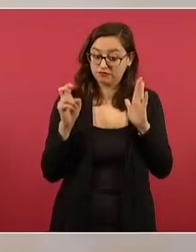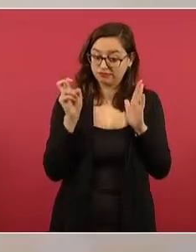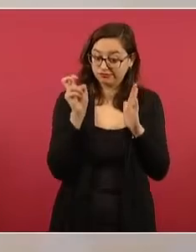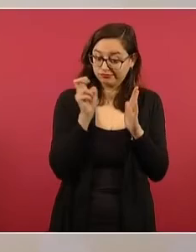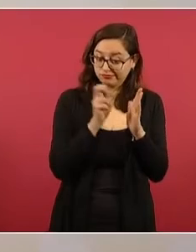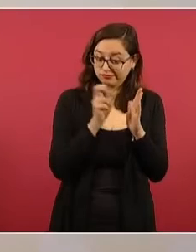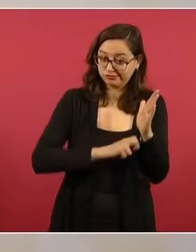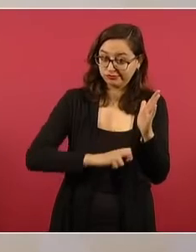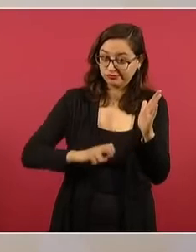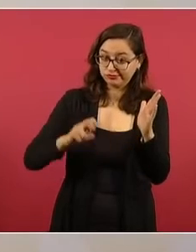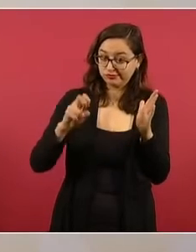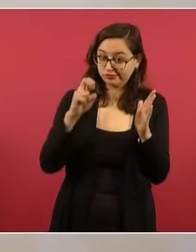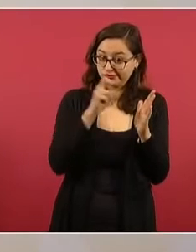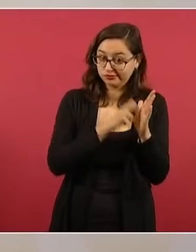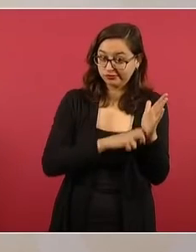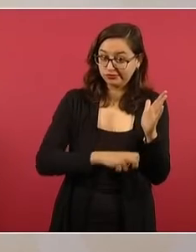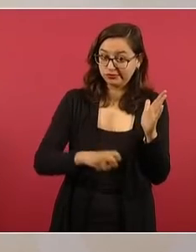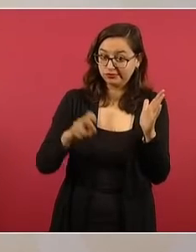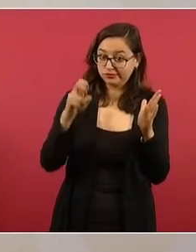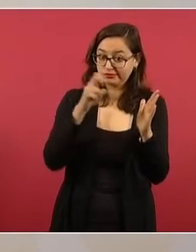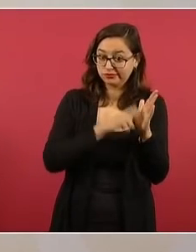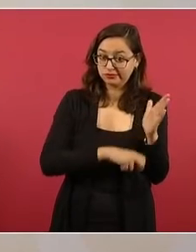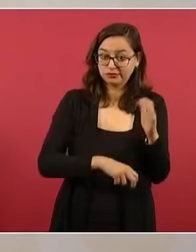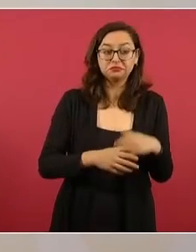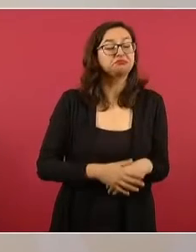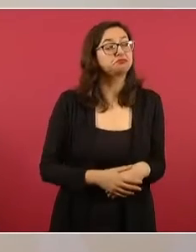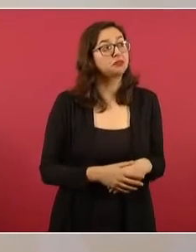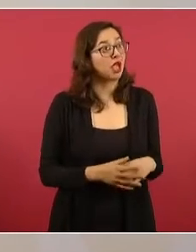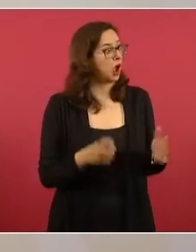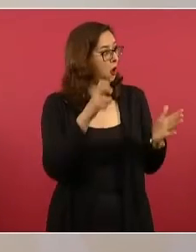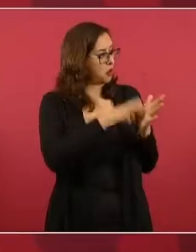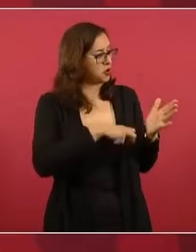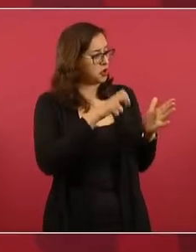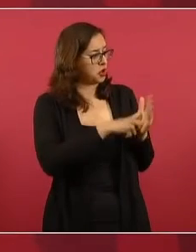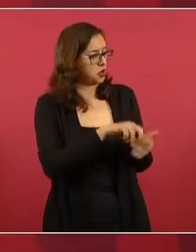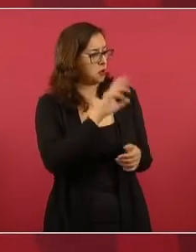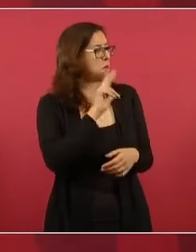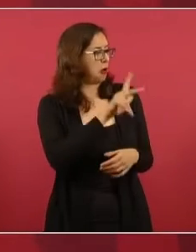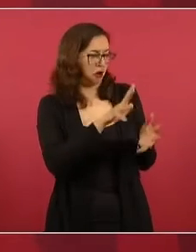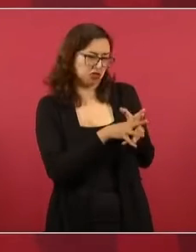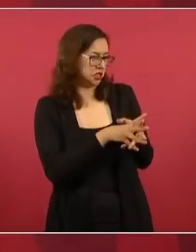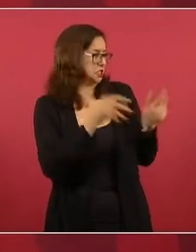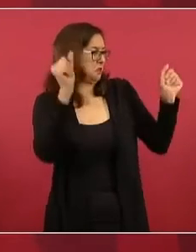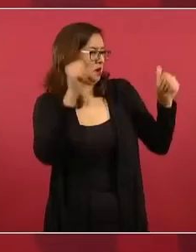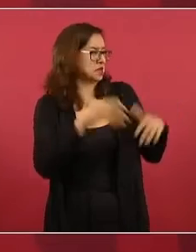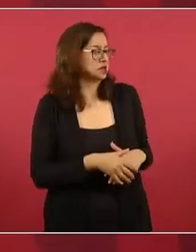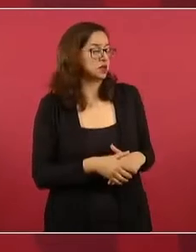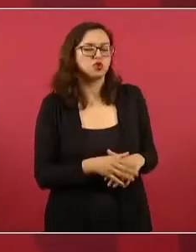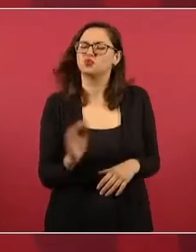renovarse. ¿O desaparecer? No.